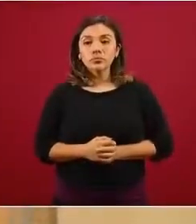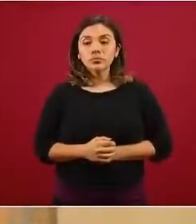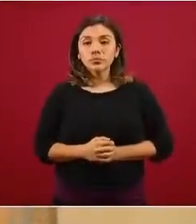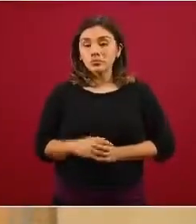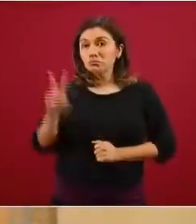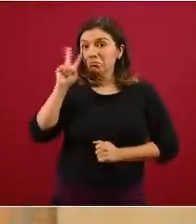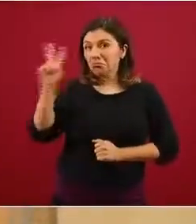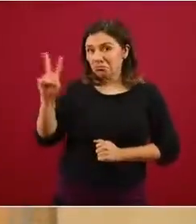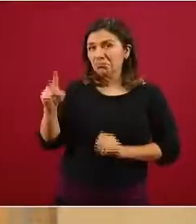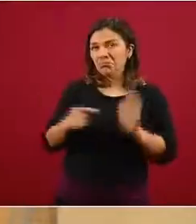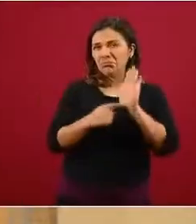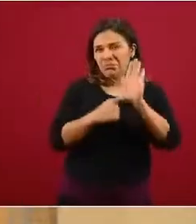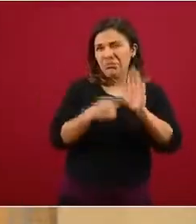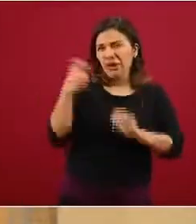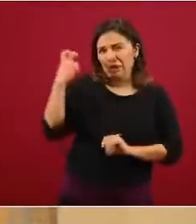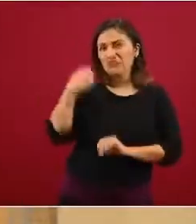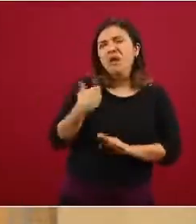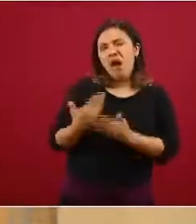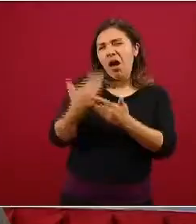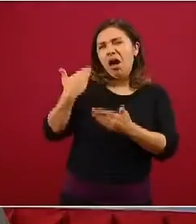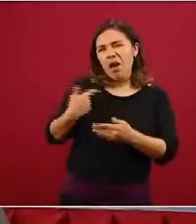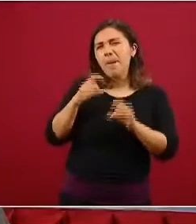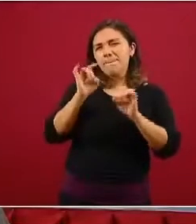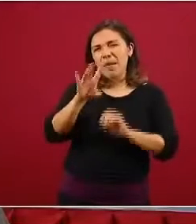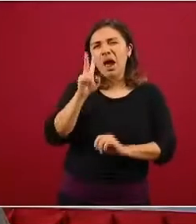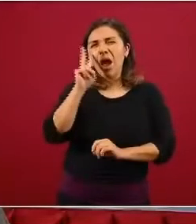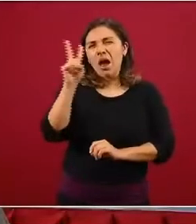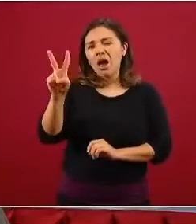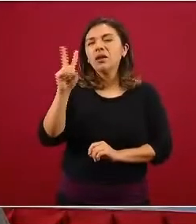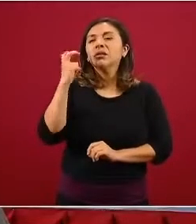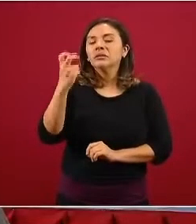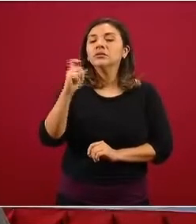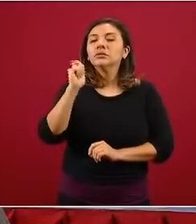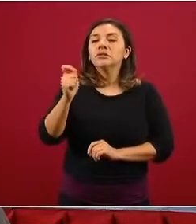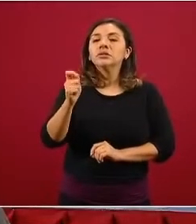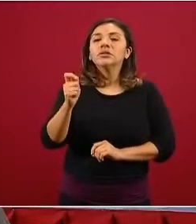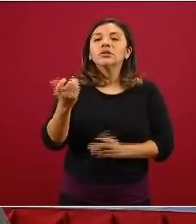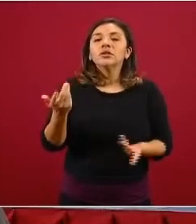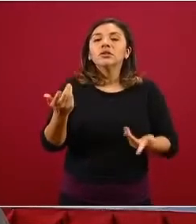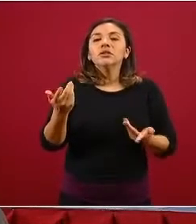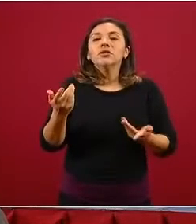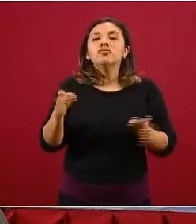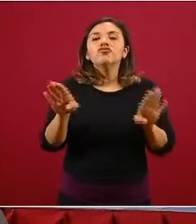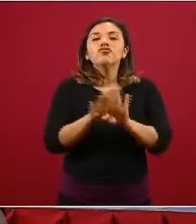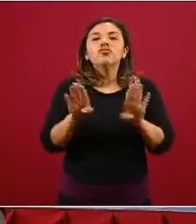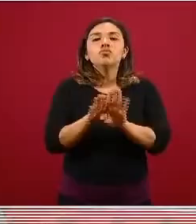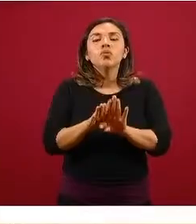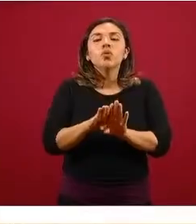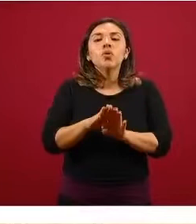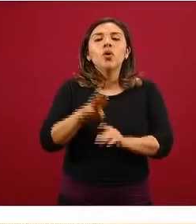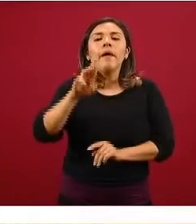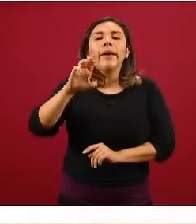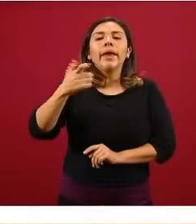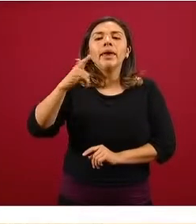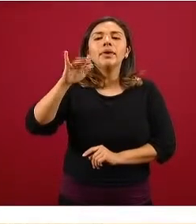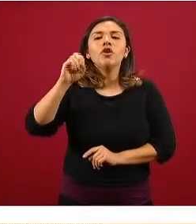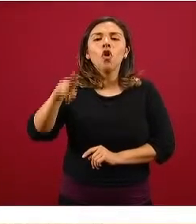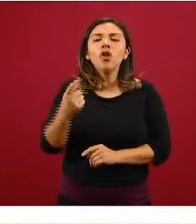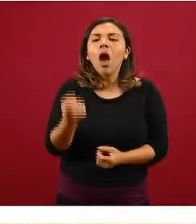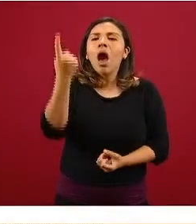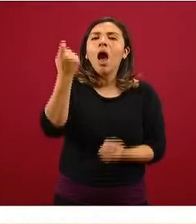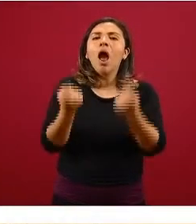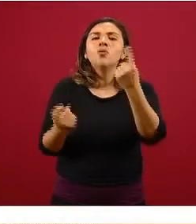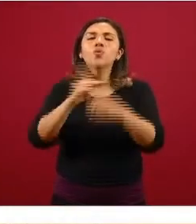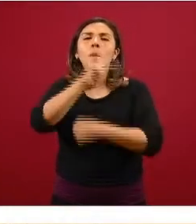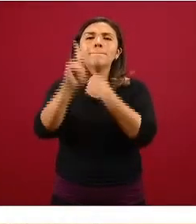Esta gráfica ya la hemos presentado en otras ocasiones, es un gráfico de escenario regional de algunos países